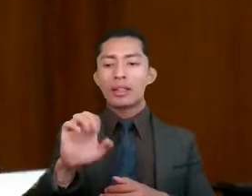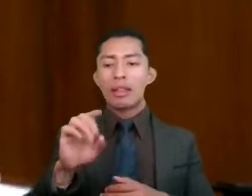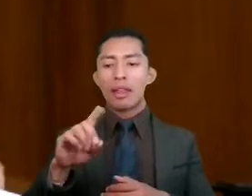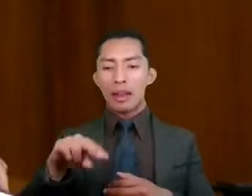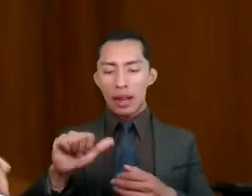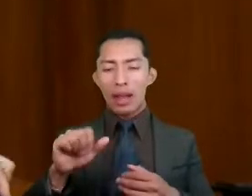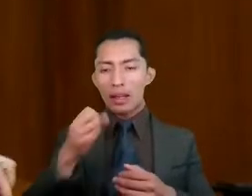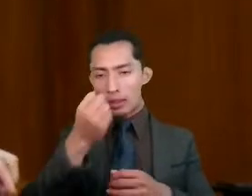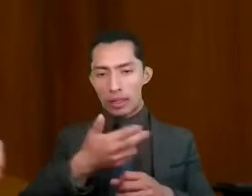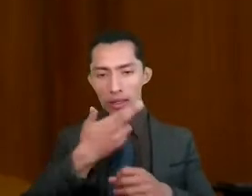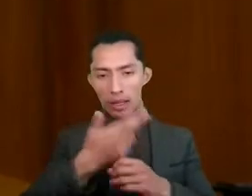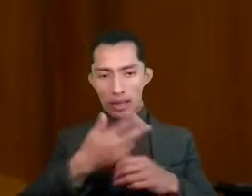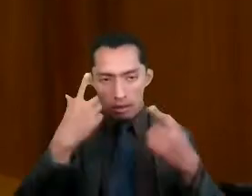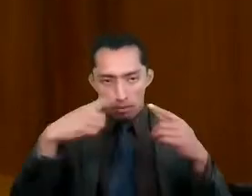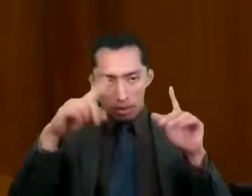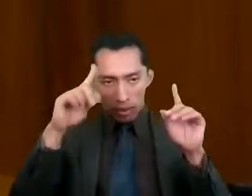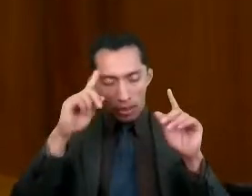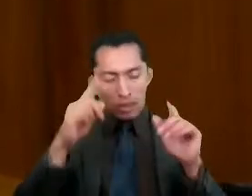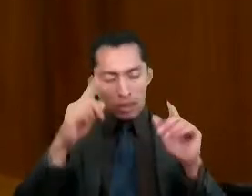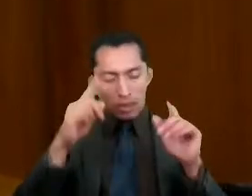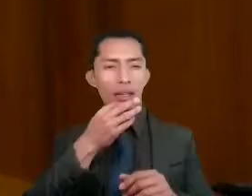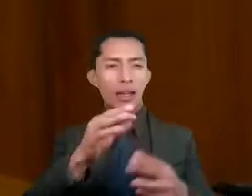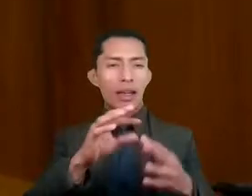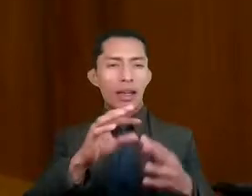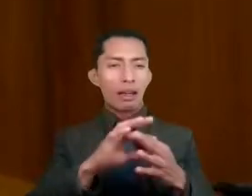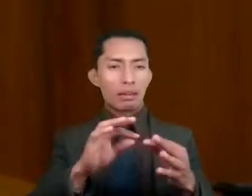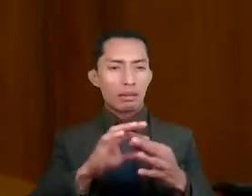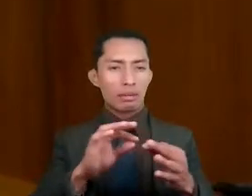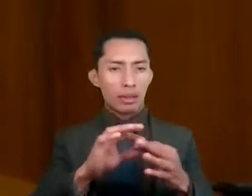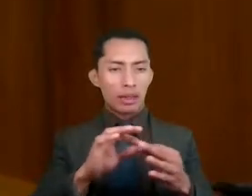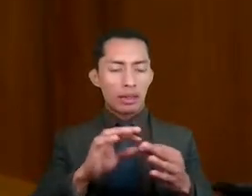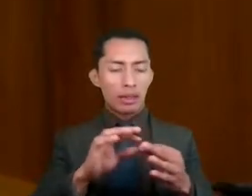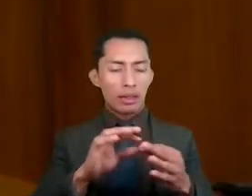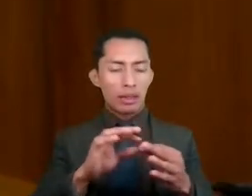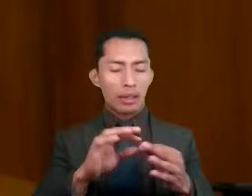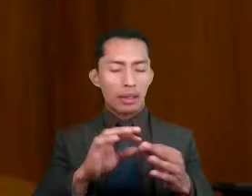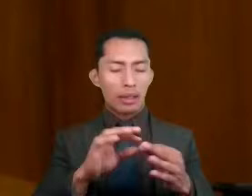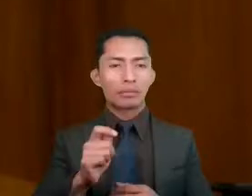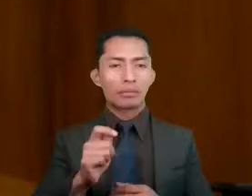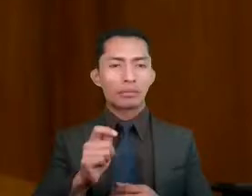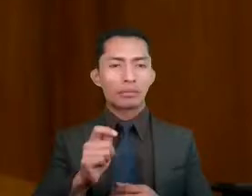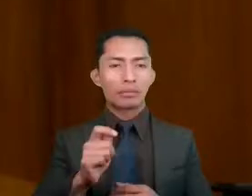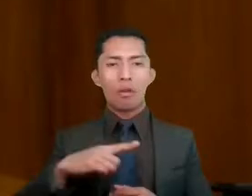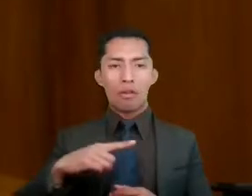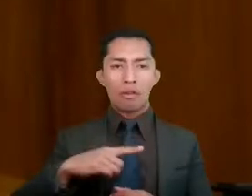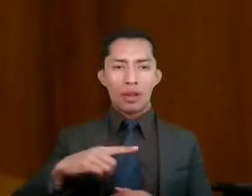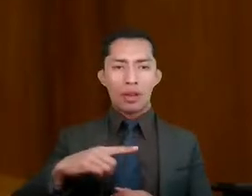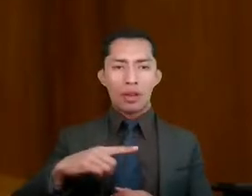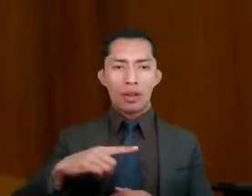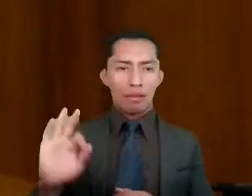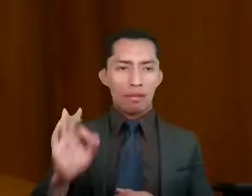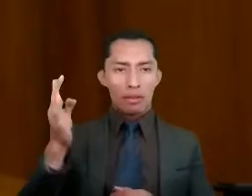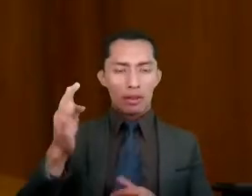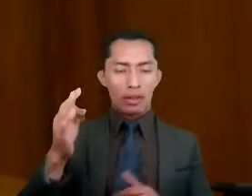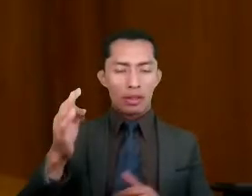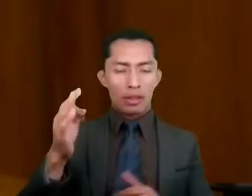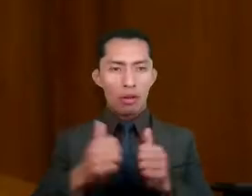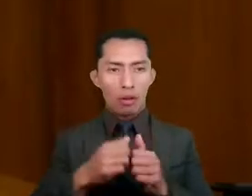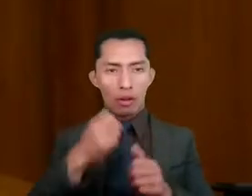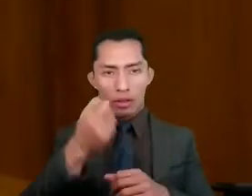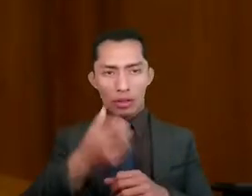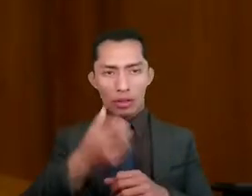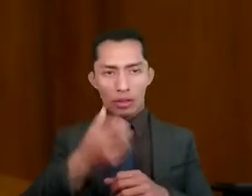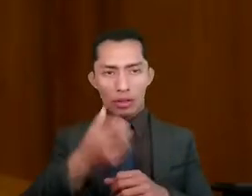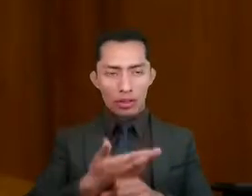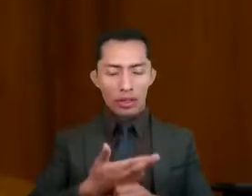Secretaría de Marina. Y aquí un comentario particular. El gobierno federal, con la presencia de la Secretaría de